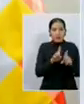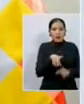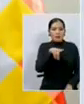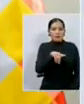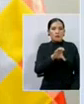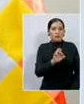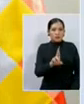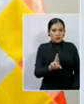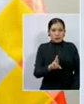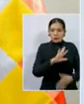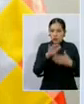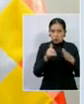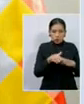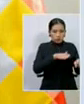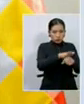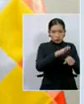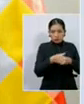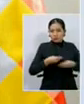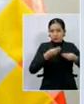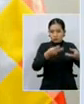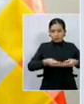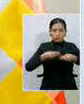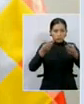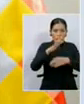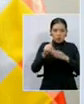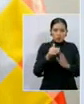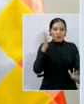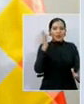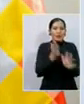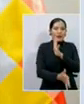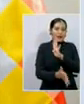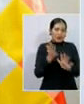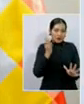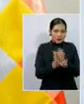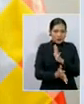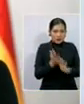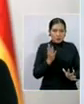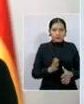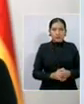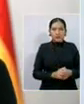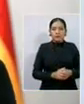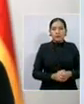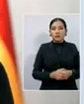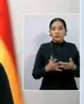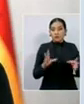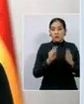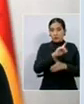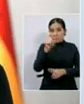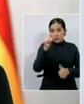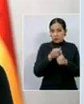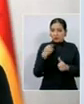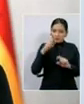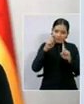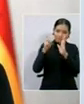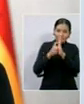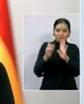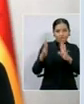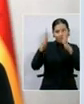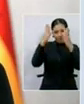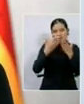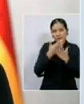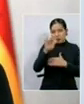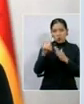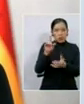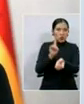Y precisamente esa evaluación tiene que ver con los avances que se tienen, indicadores muy claros, la reducción de la extrema